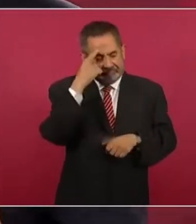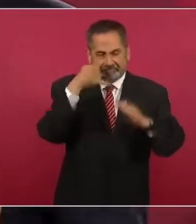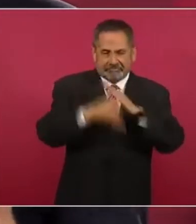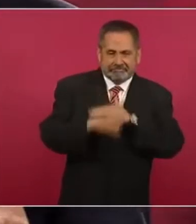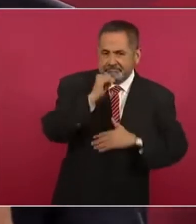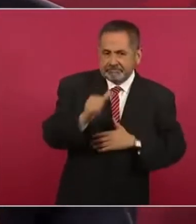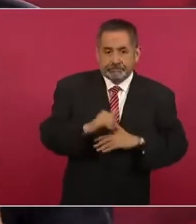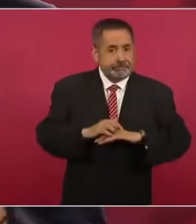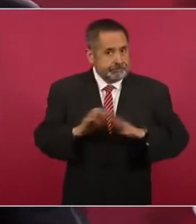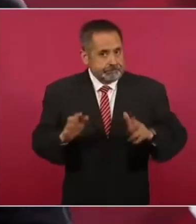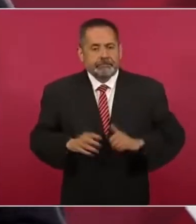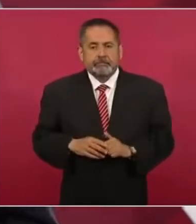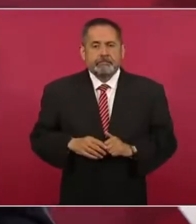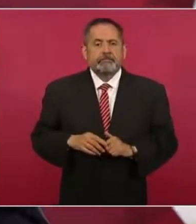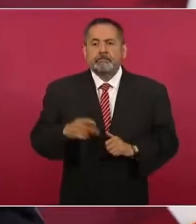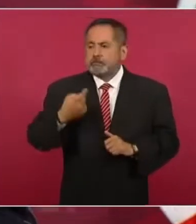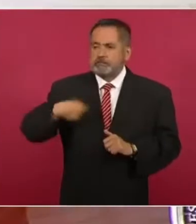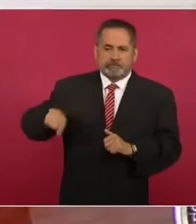Pero ya sabemos